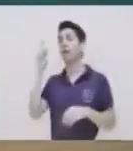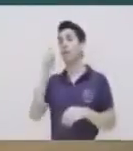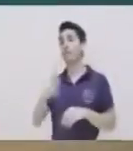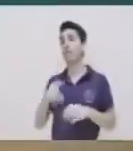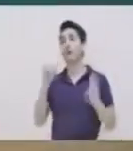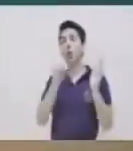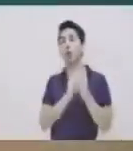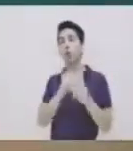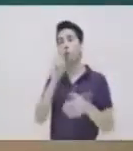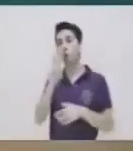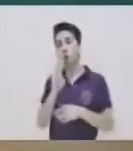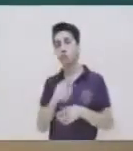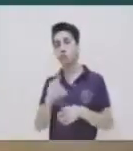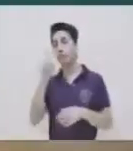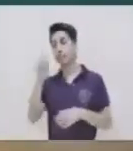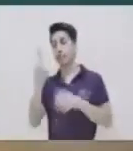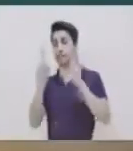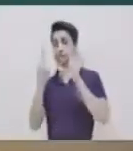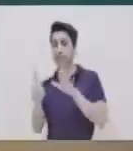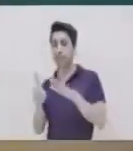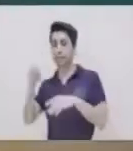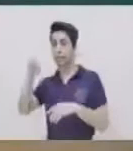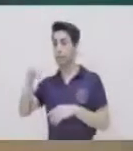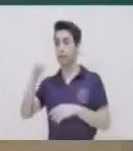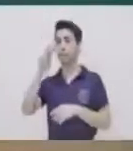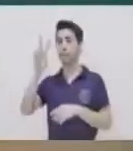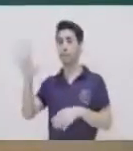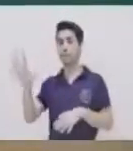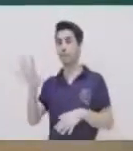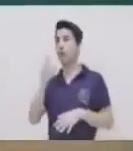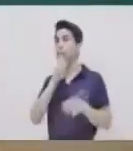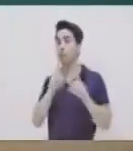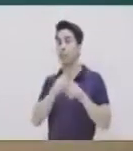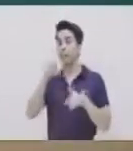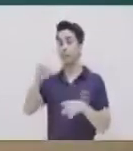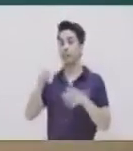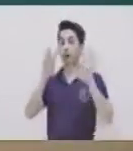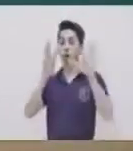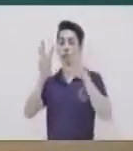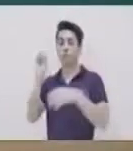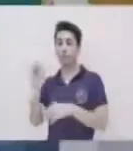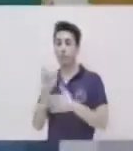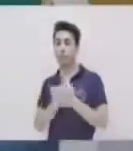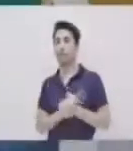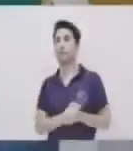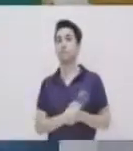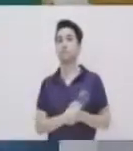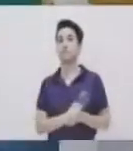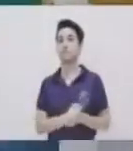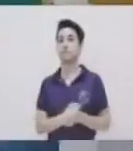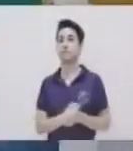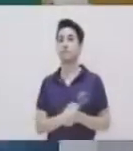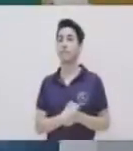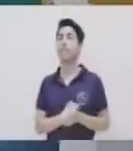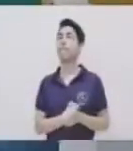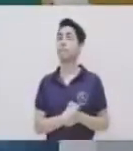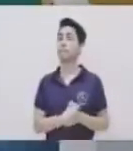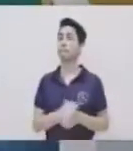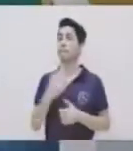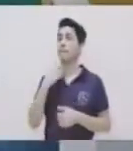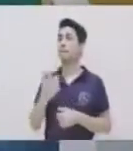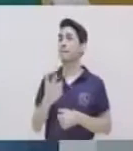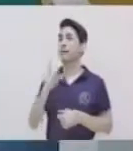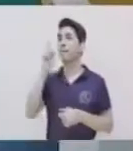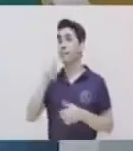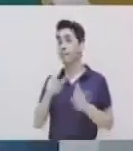el cuartil 2, el decil 6, el percentil 25 y el percentil 80. Entonces, lo primero que hacemos, ya